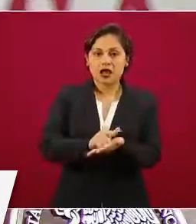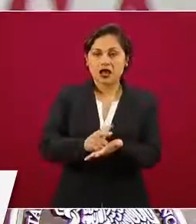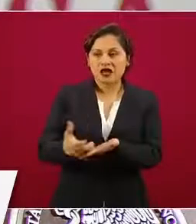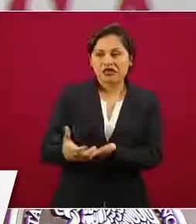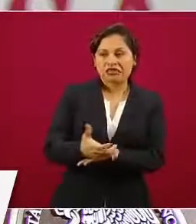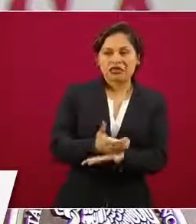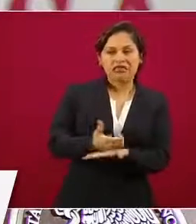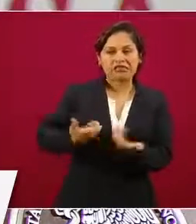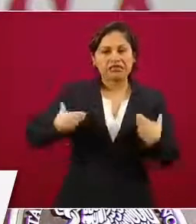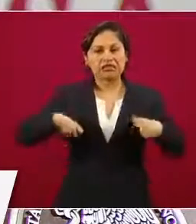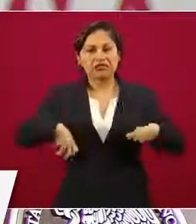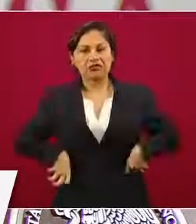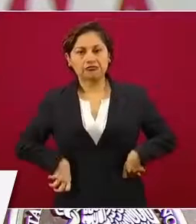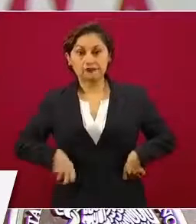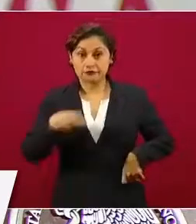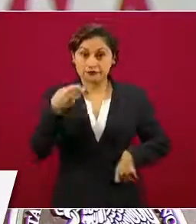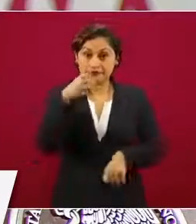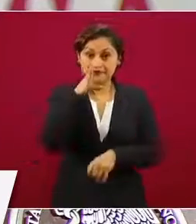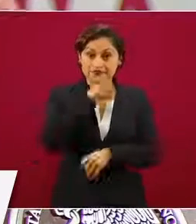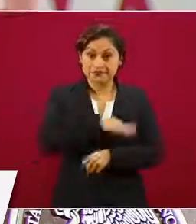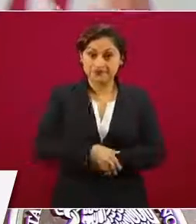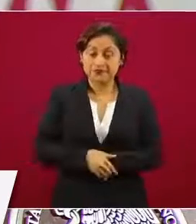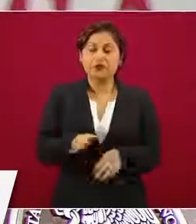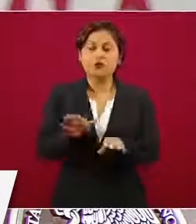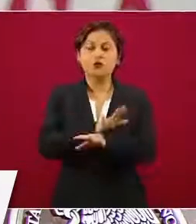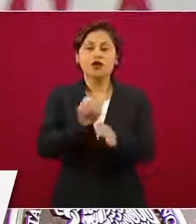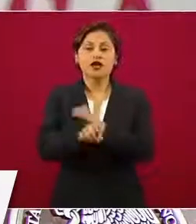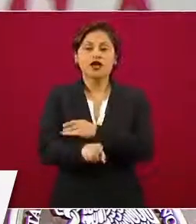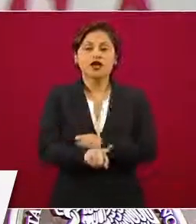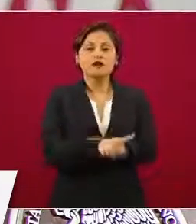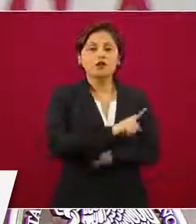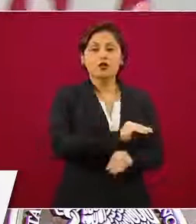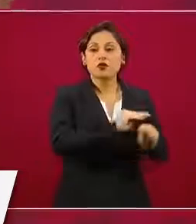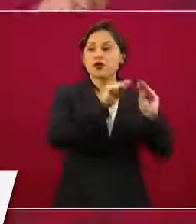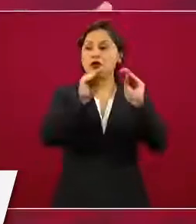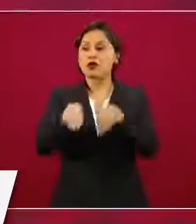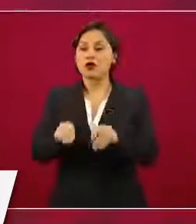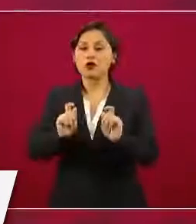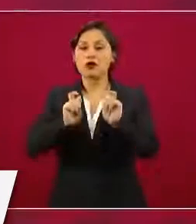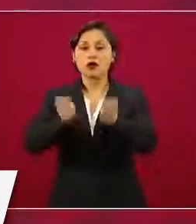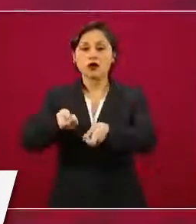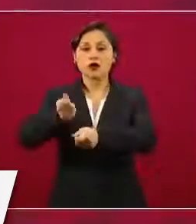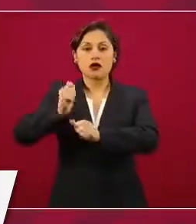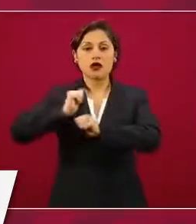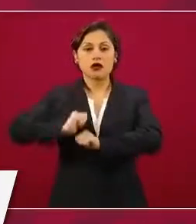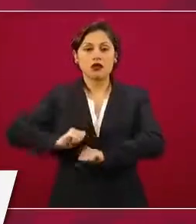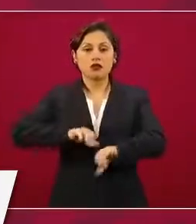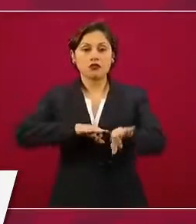Cómo llegaban a los cargos y de la noche a la mañana, todo esto que se ve,